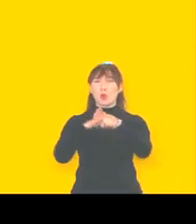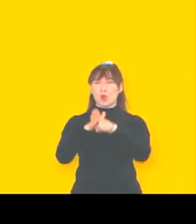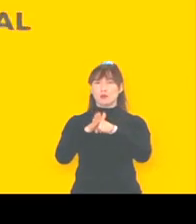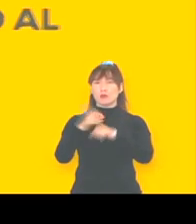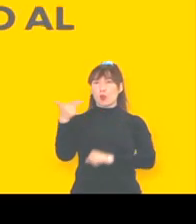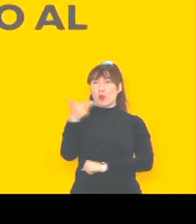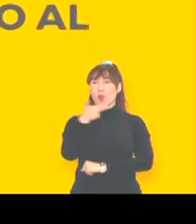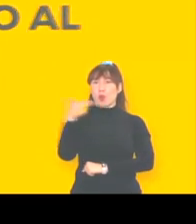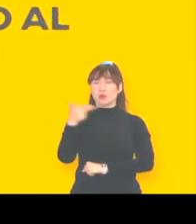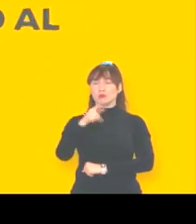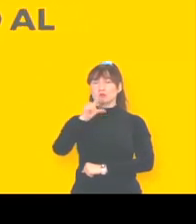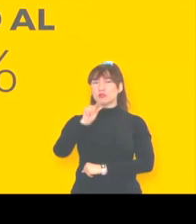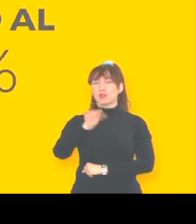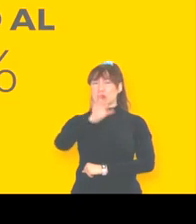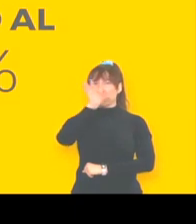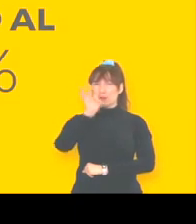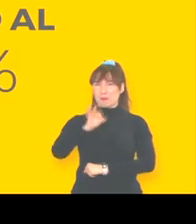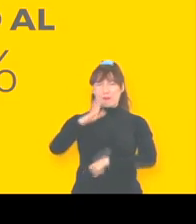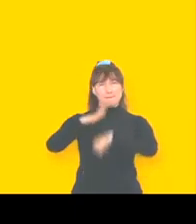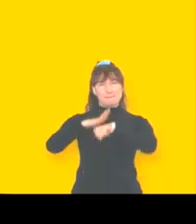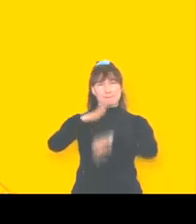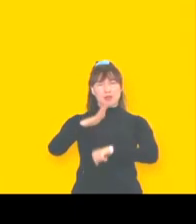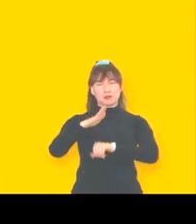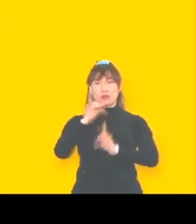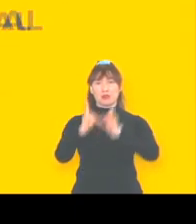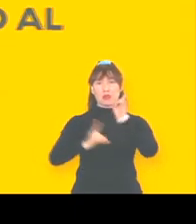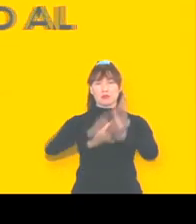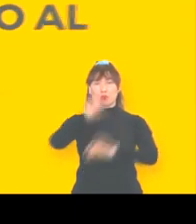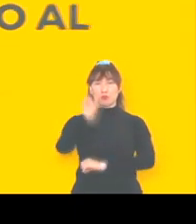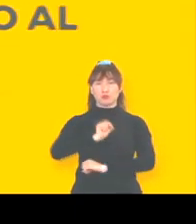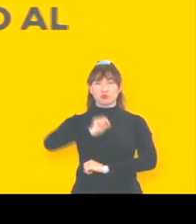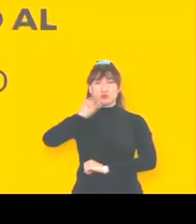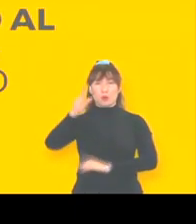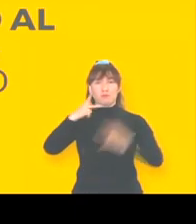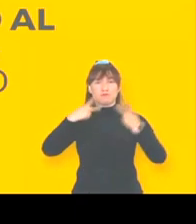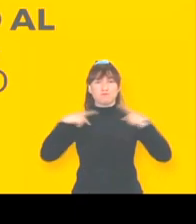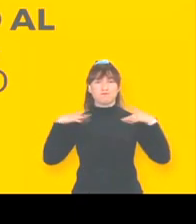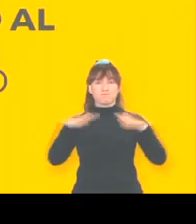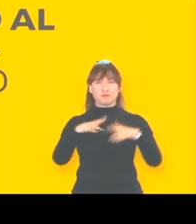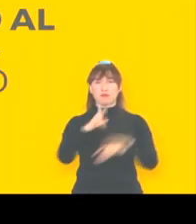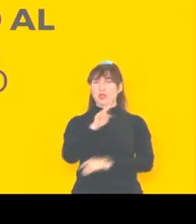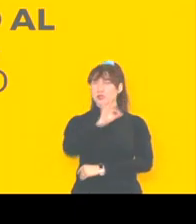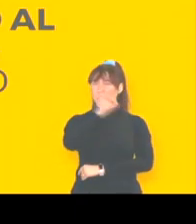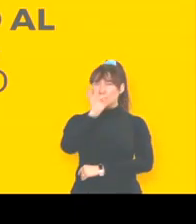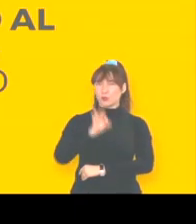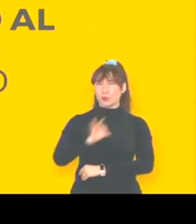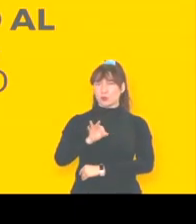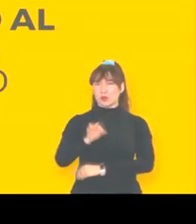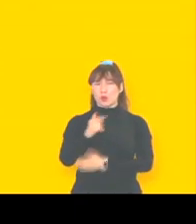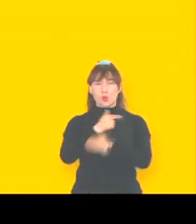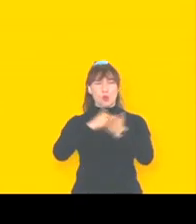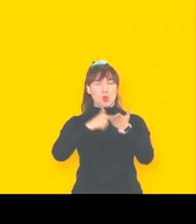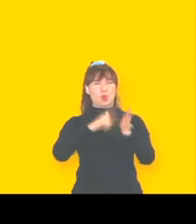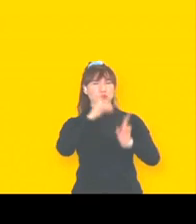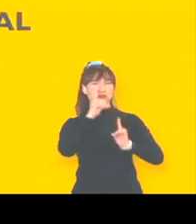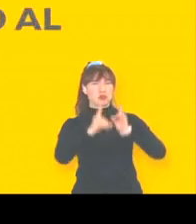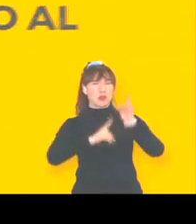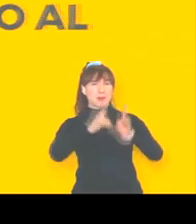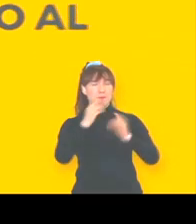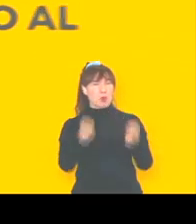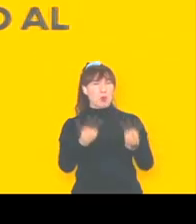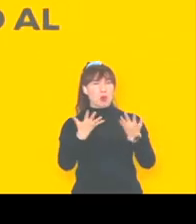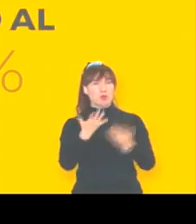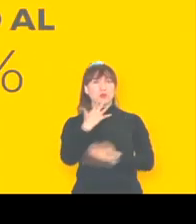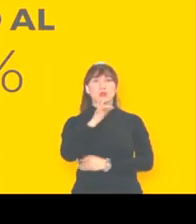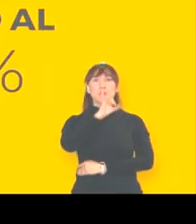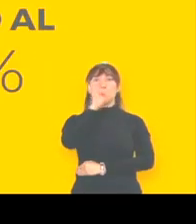son: hoteles, aforo al 70%. Deportes profesionales con aforo del 25%. Canchas